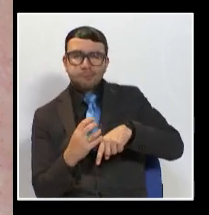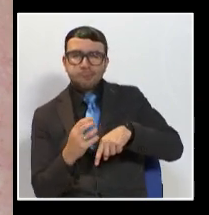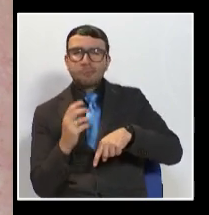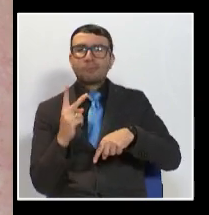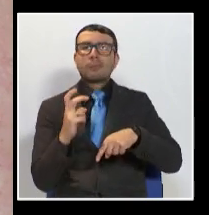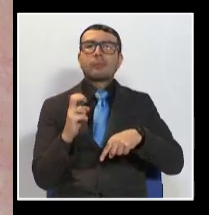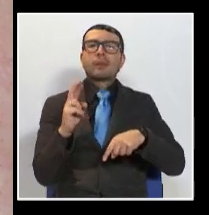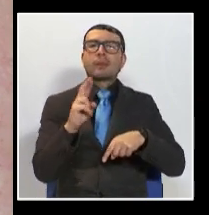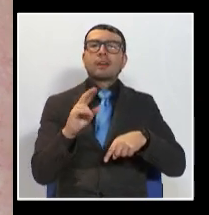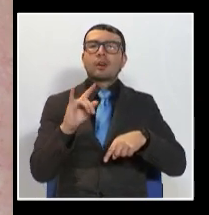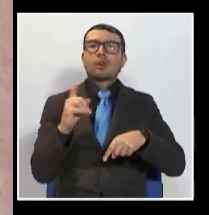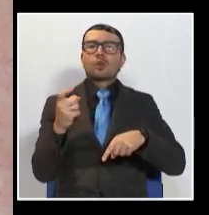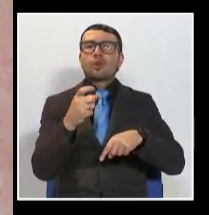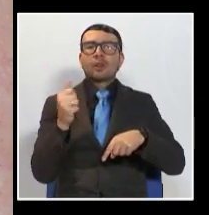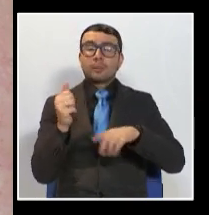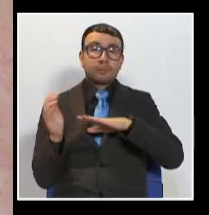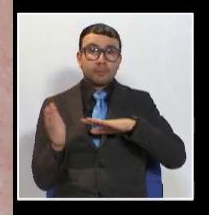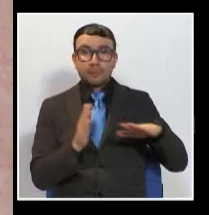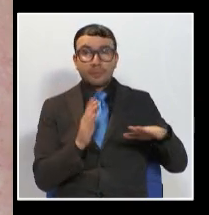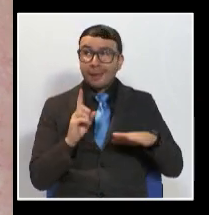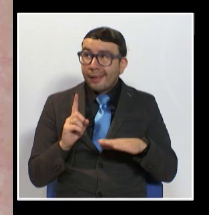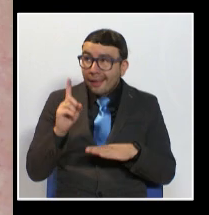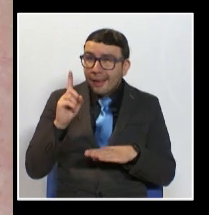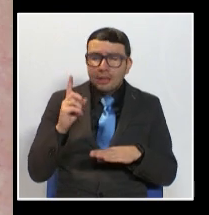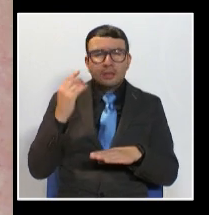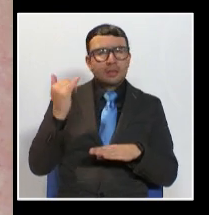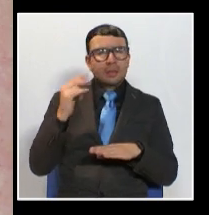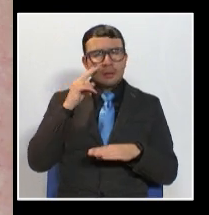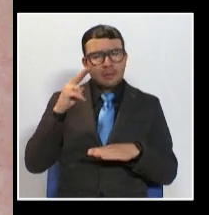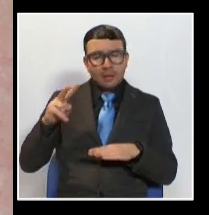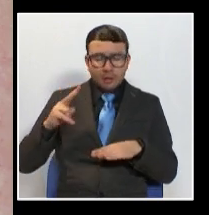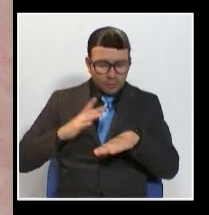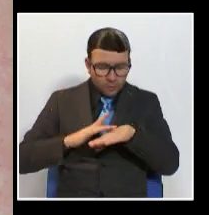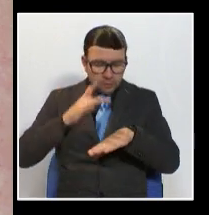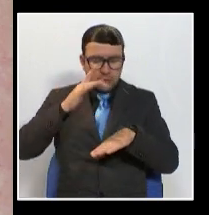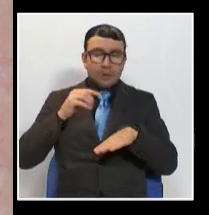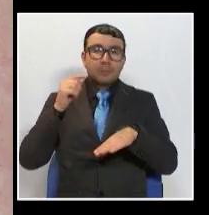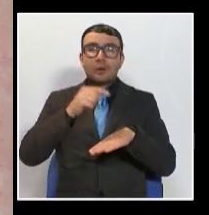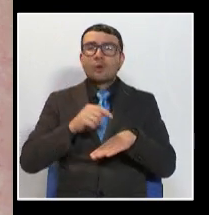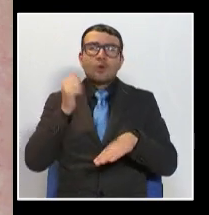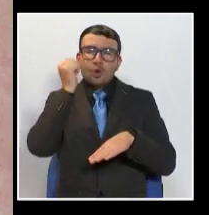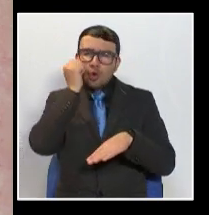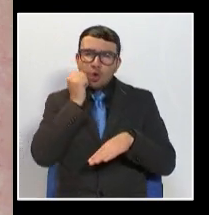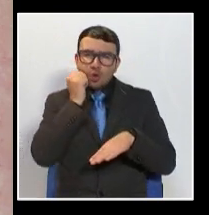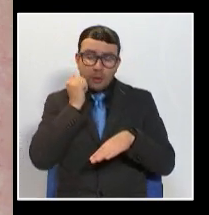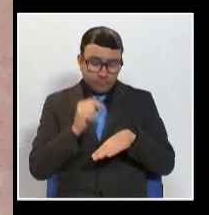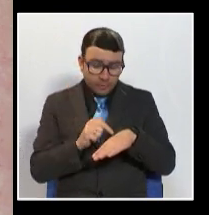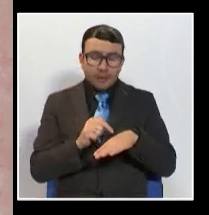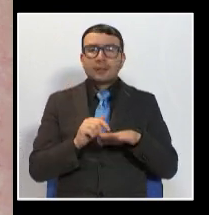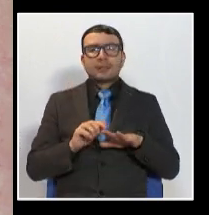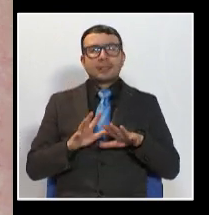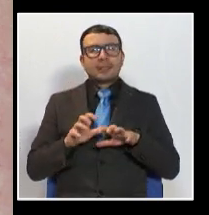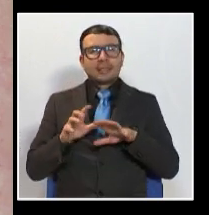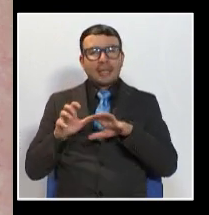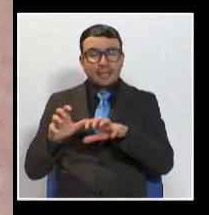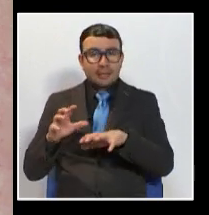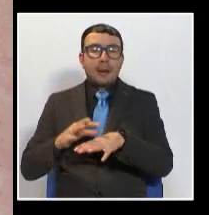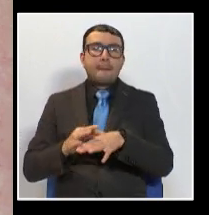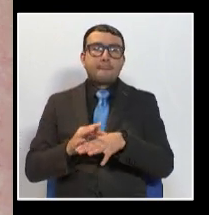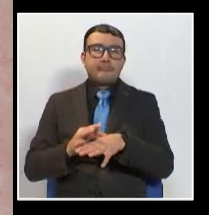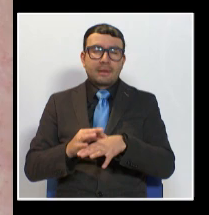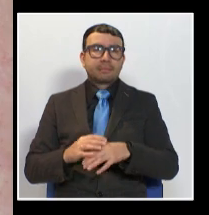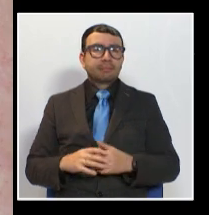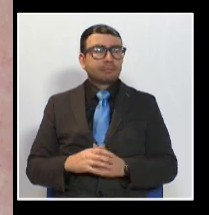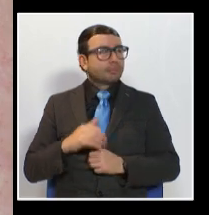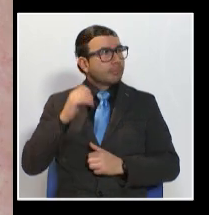vemos esa papulita, ¿cierto?, levantada, brillante, de color rosado, que corresponde a un cáncer de piel, a un vaso celular.